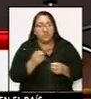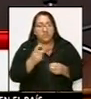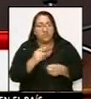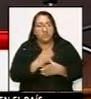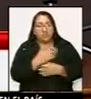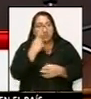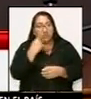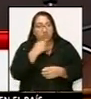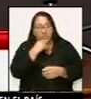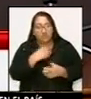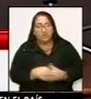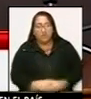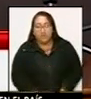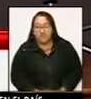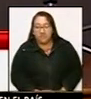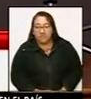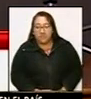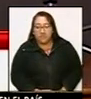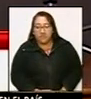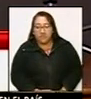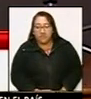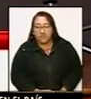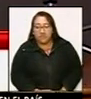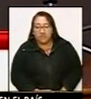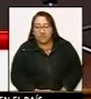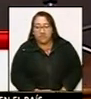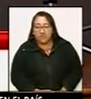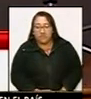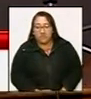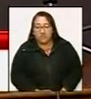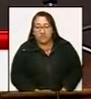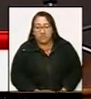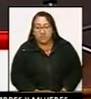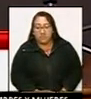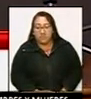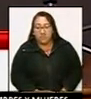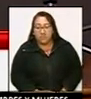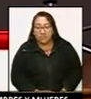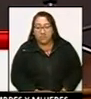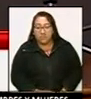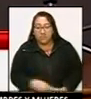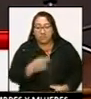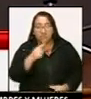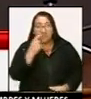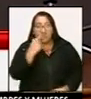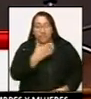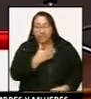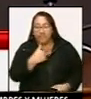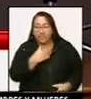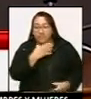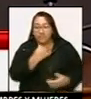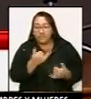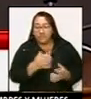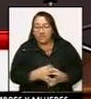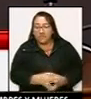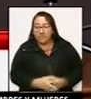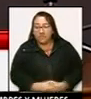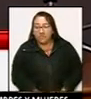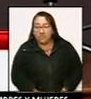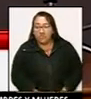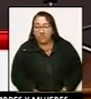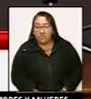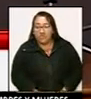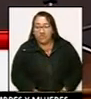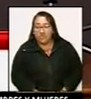entre varones y mujeres. Por ello, señor presidente, me gustaría que hoy el